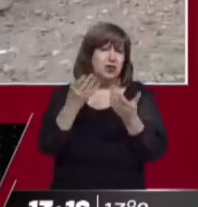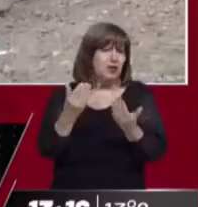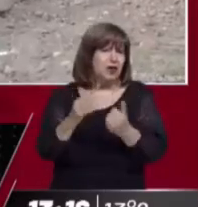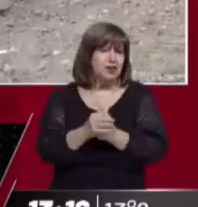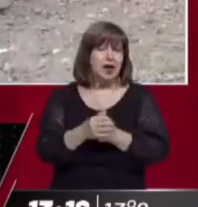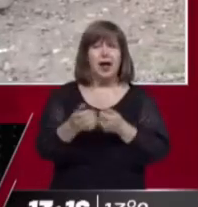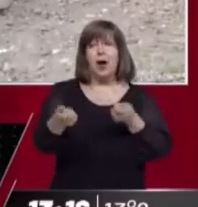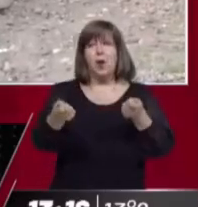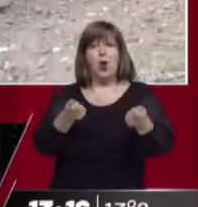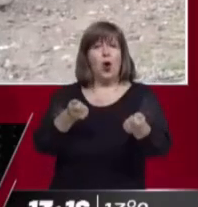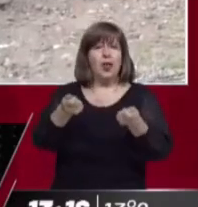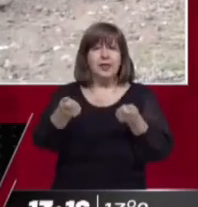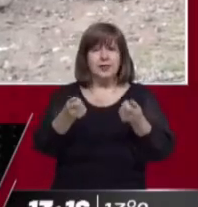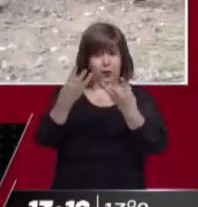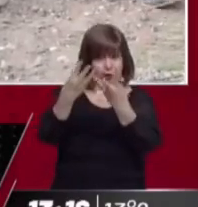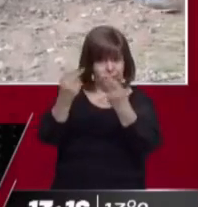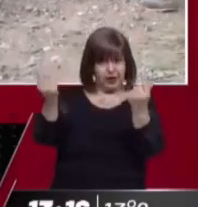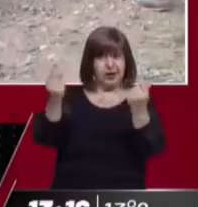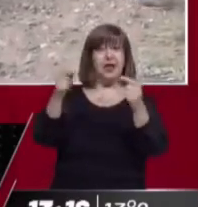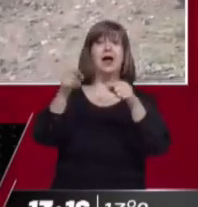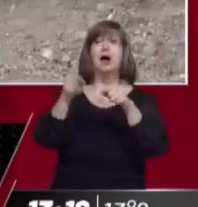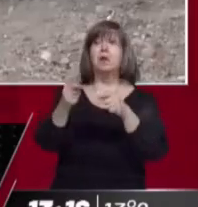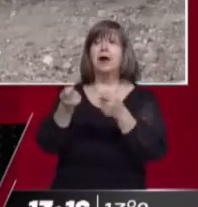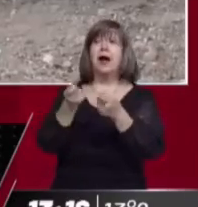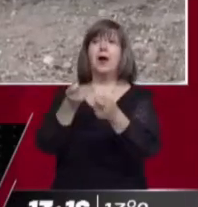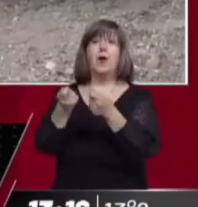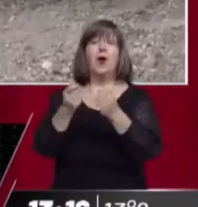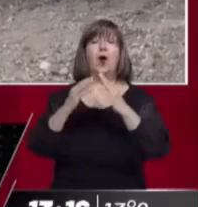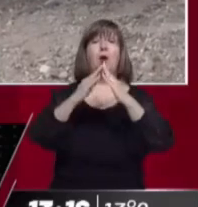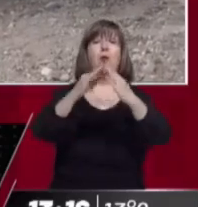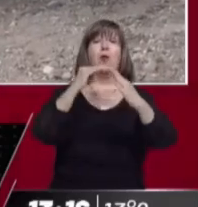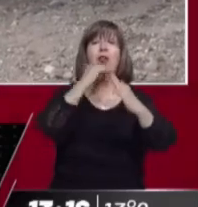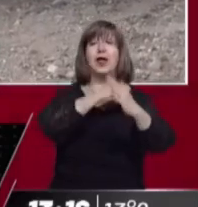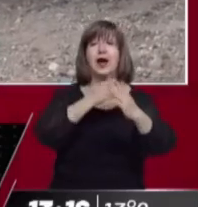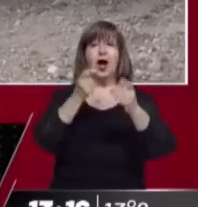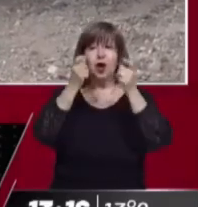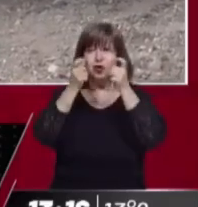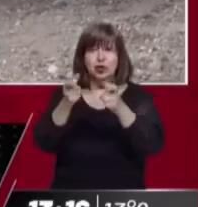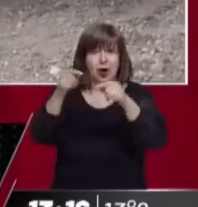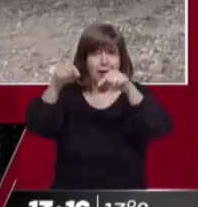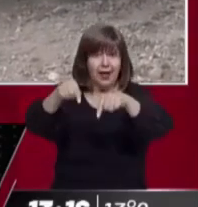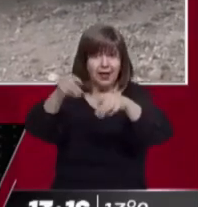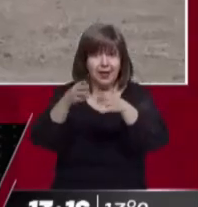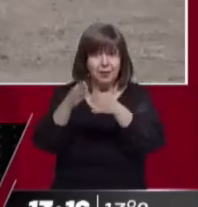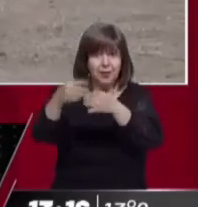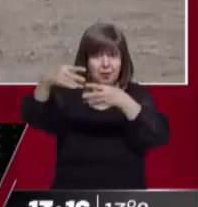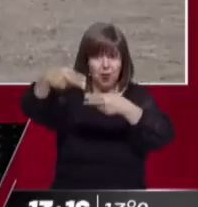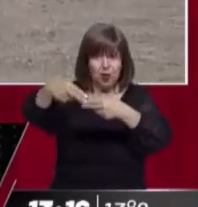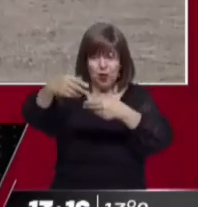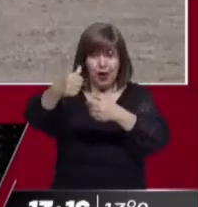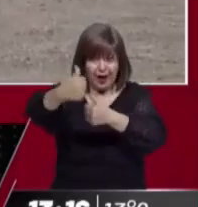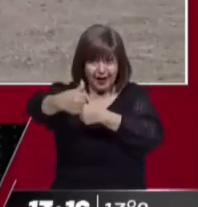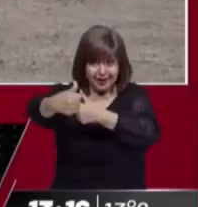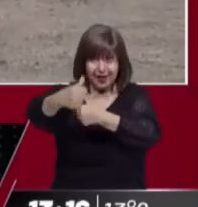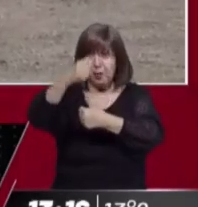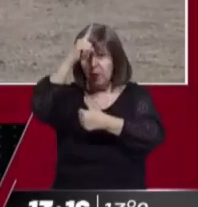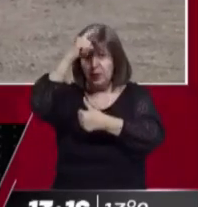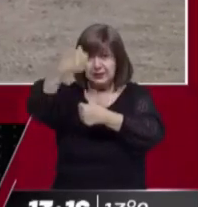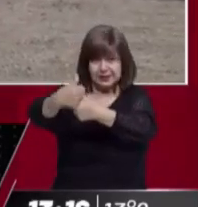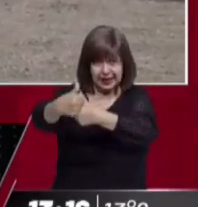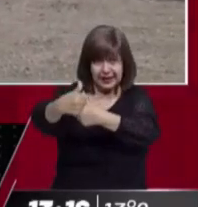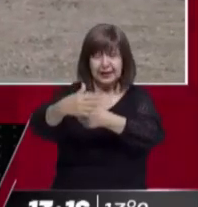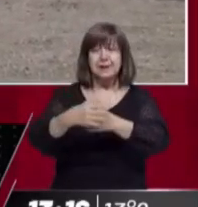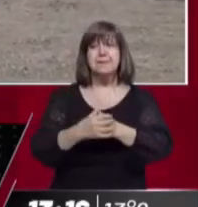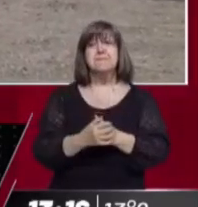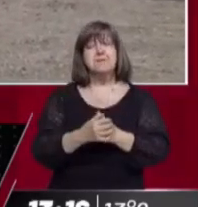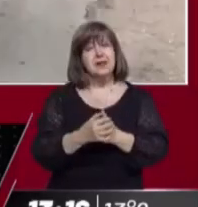a la salida de un bolicha a la salida de un sset a la salida de una bodega Por qué bueno eh Acá hay problemas este